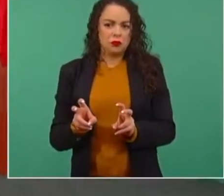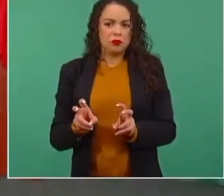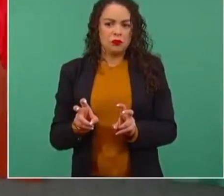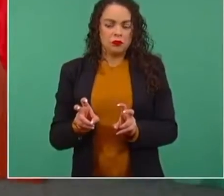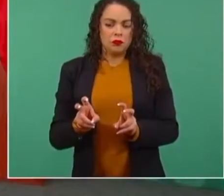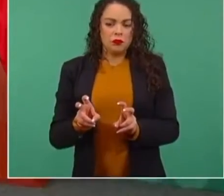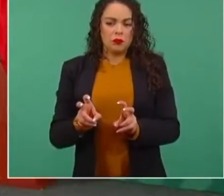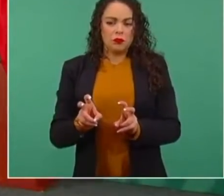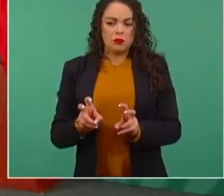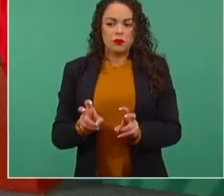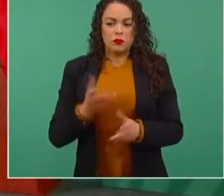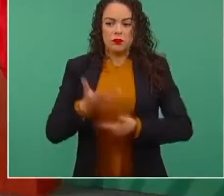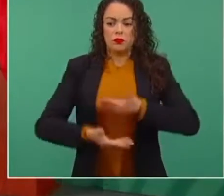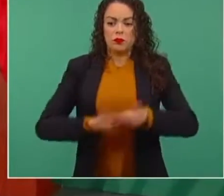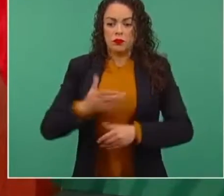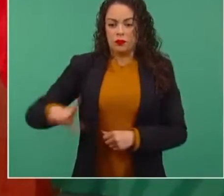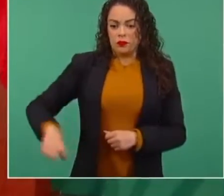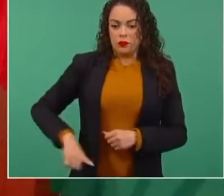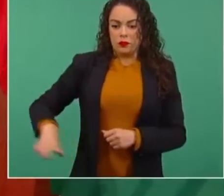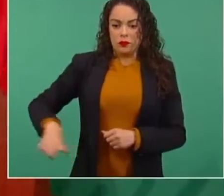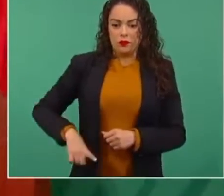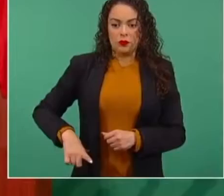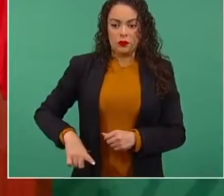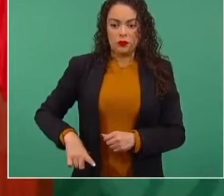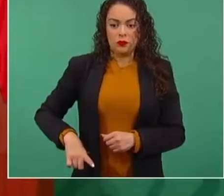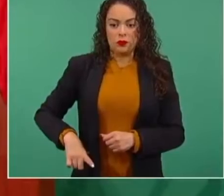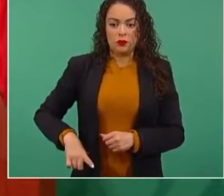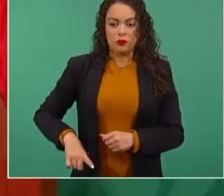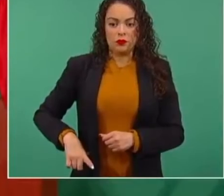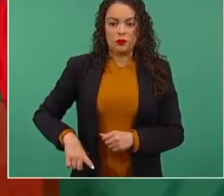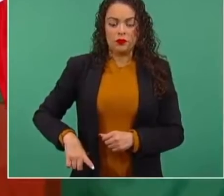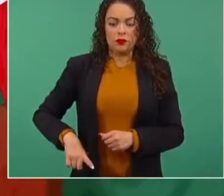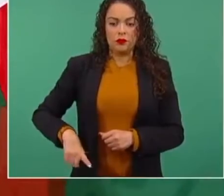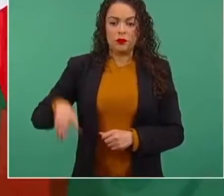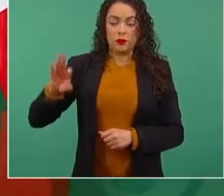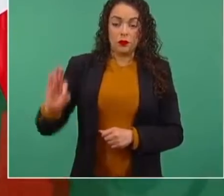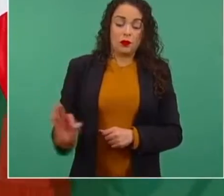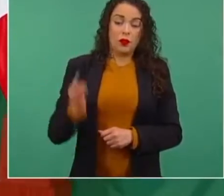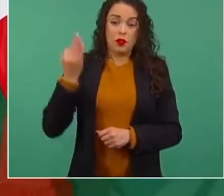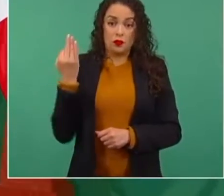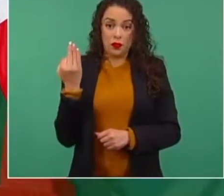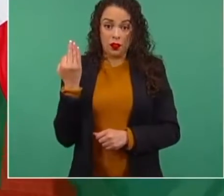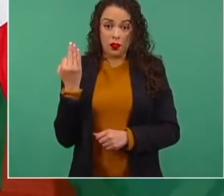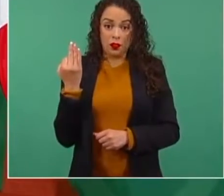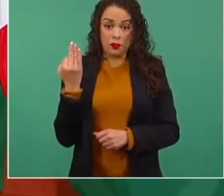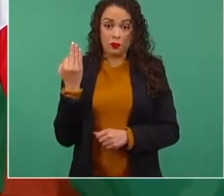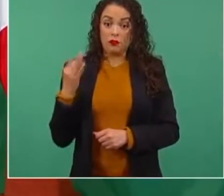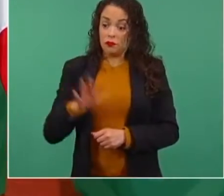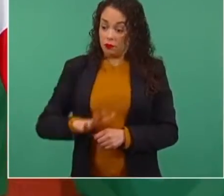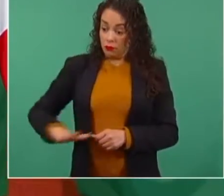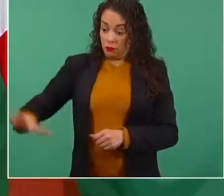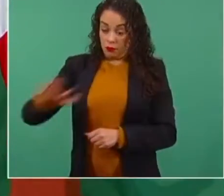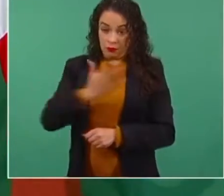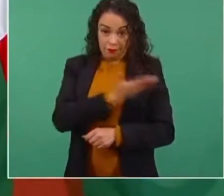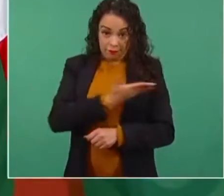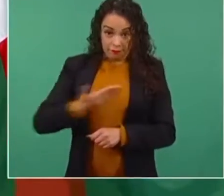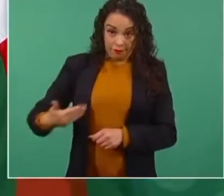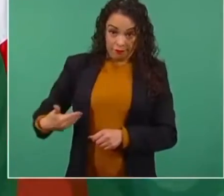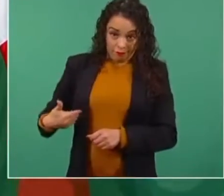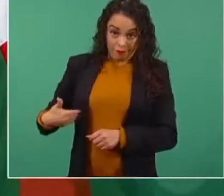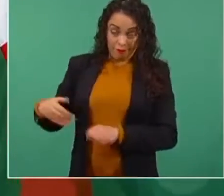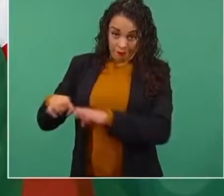los servidores públicos del gobierno federal, del Ejecutivo, van a asistir